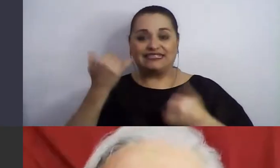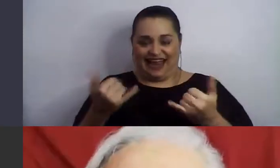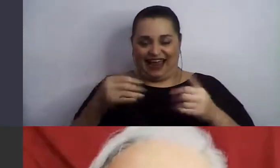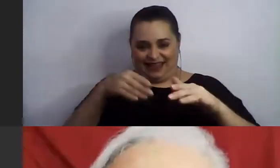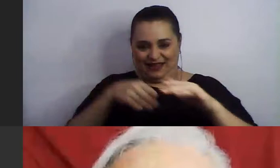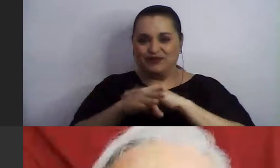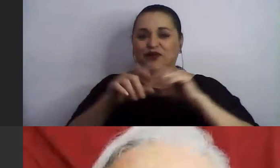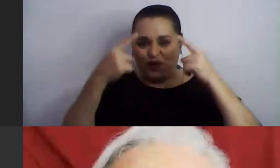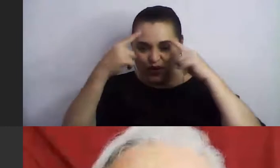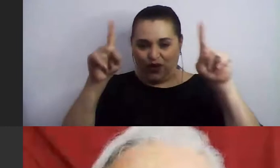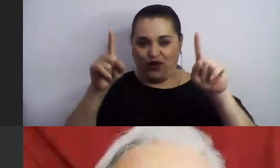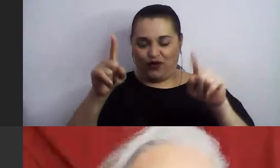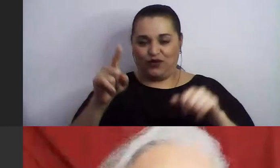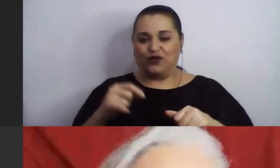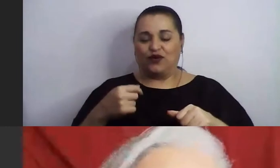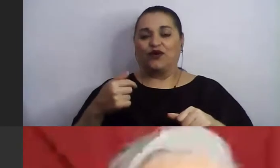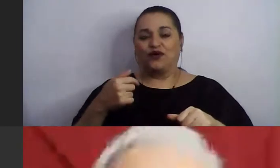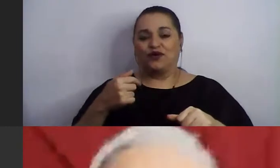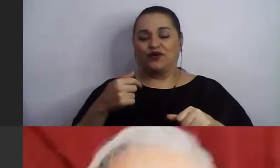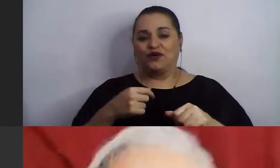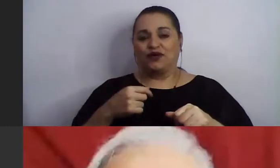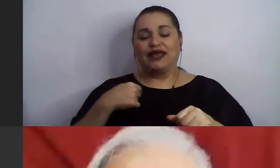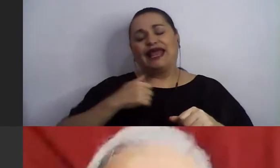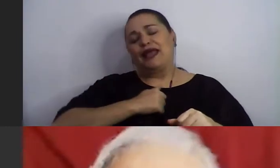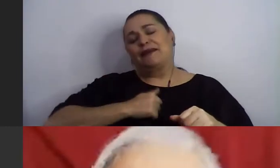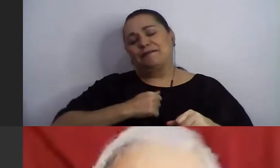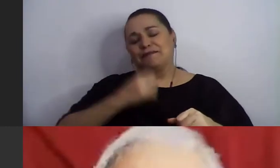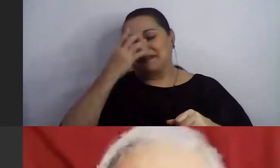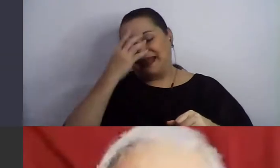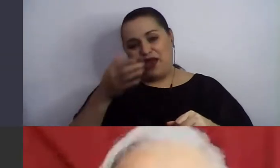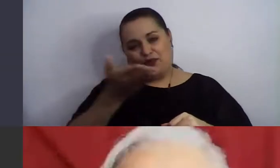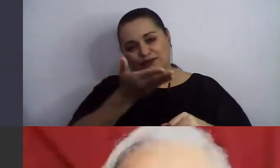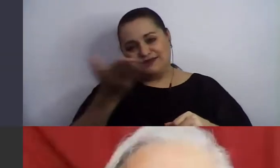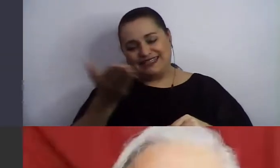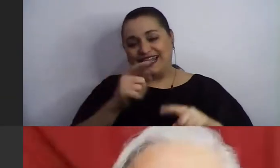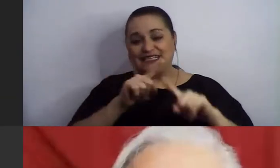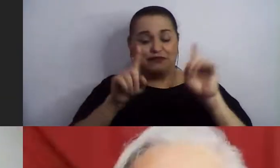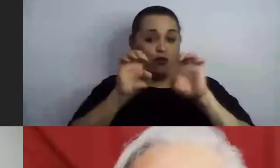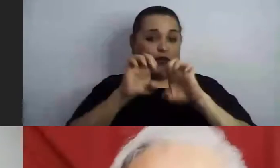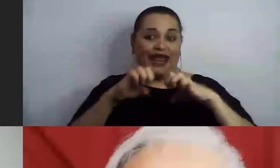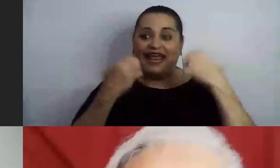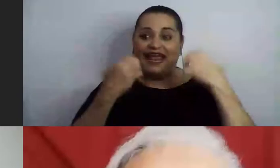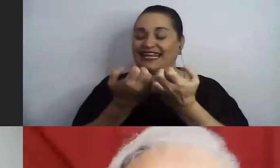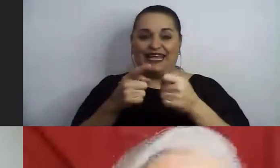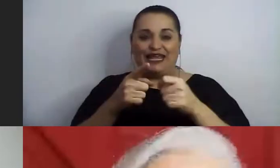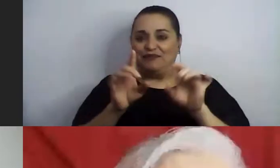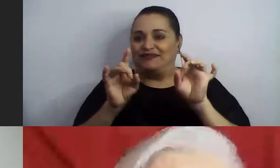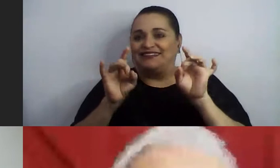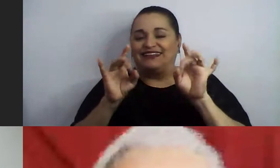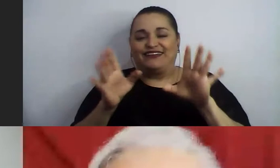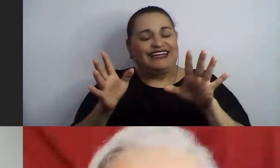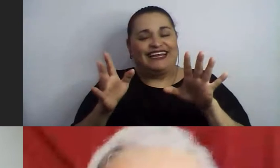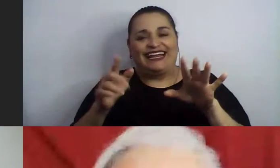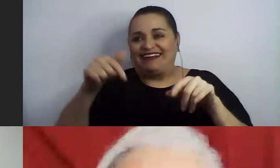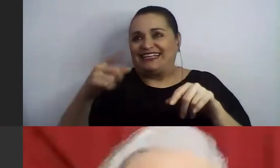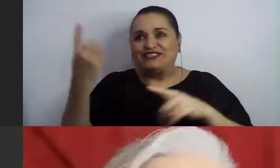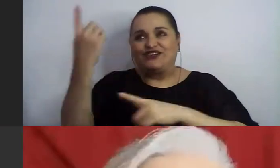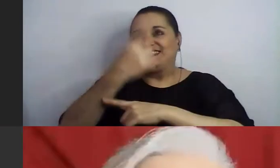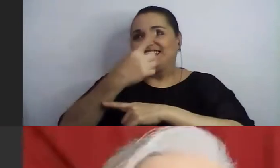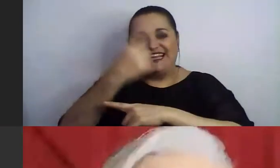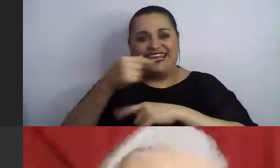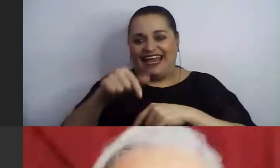qué pena con ustedes, pero bueno, este equipo ha sido una cosa terrible en estos días por